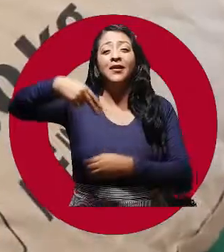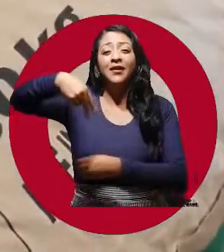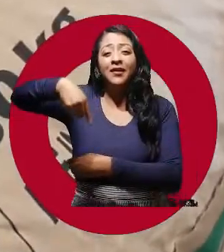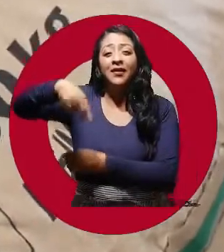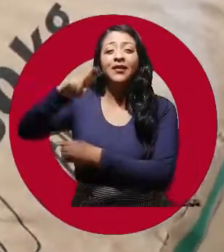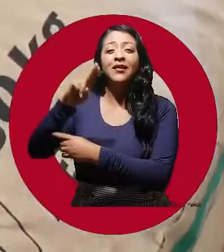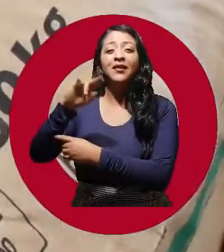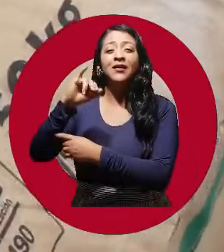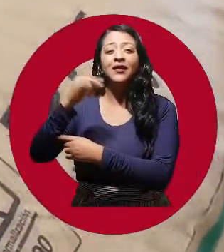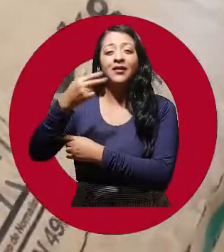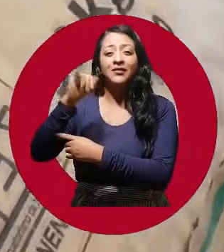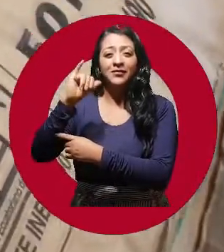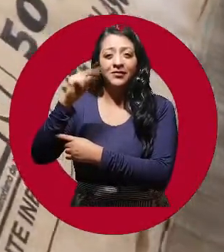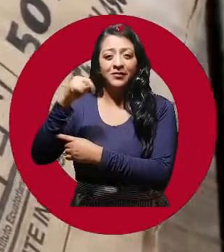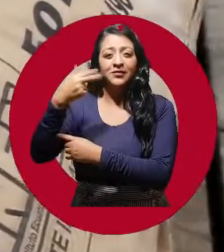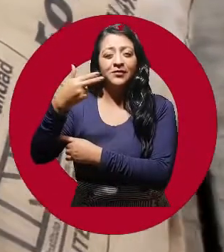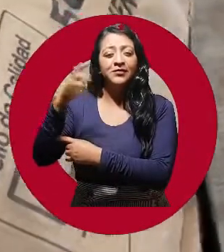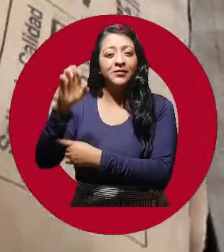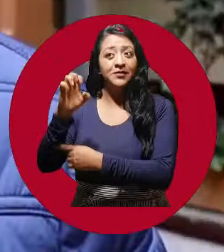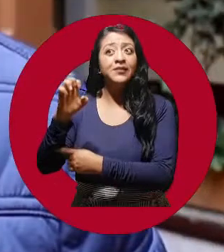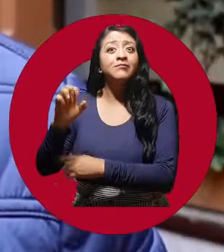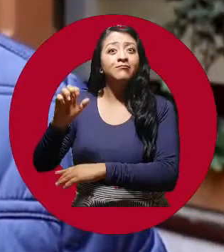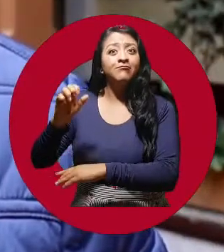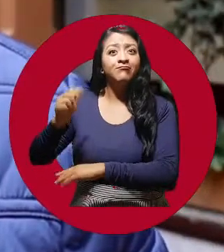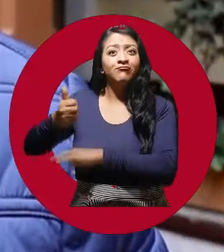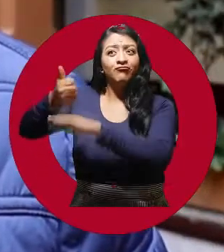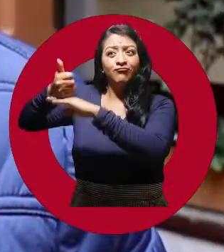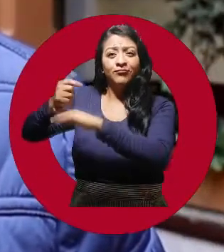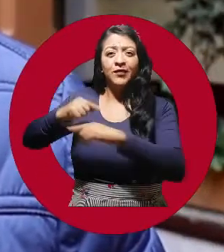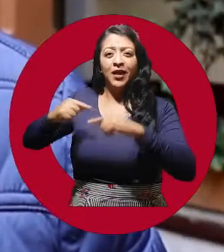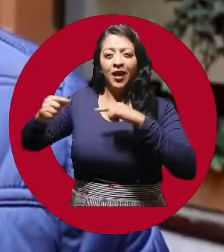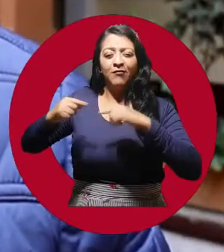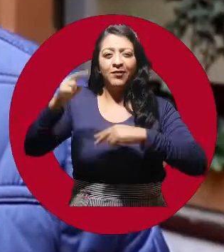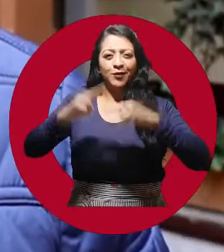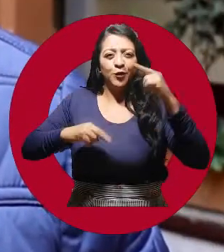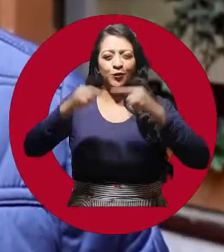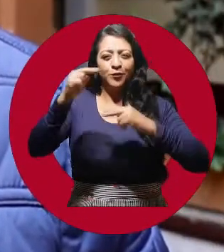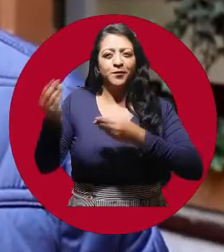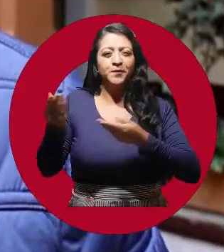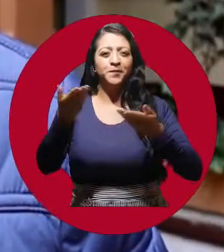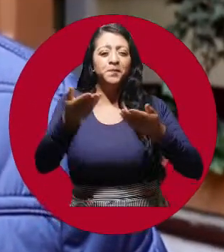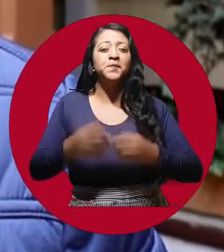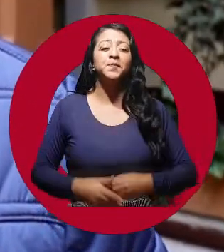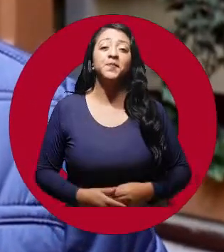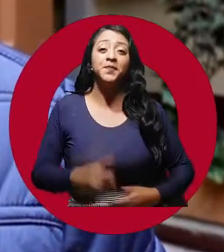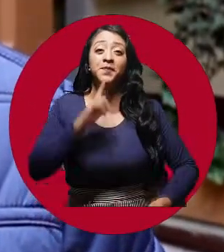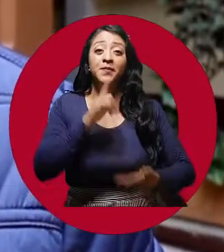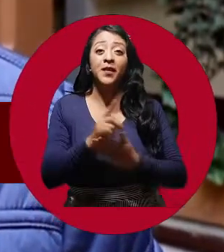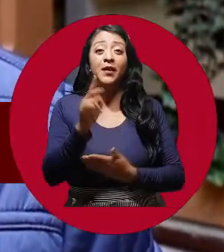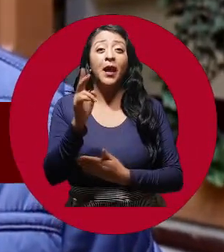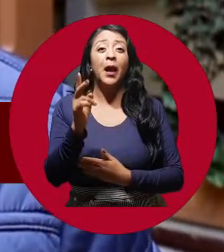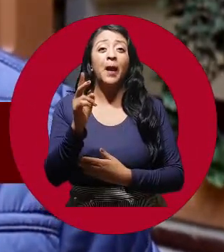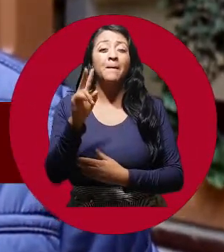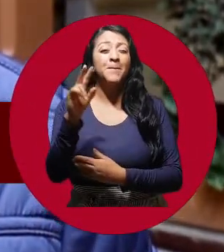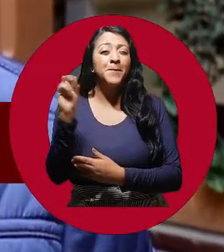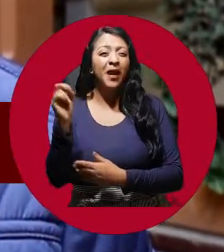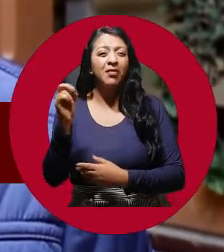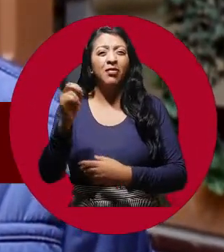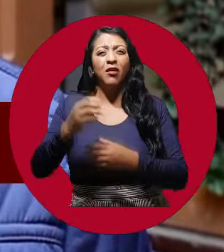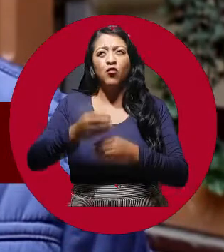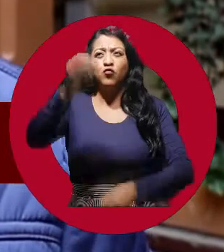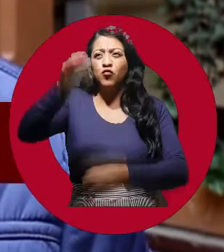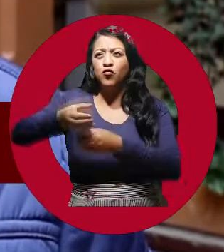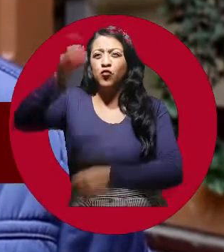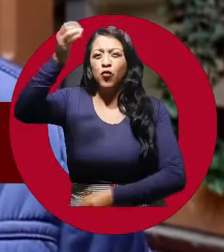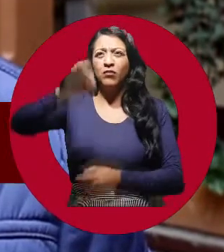de la parroquia de Quichinche. Jonathan Ponce, jefe de construcciones y mantenimiento vial. Se procedió a la entrega de 20 varillas de 12